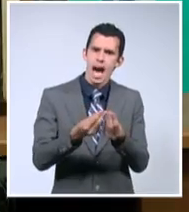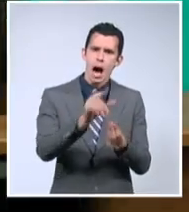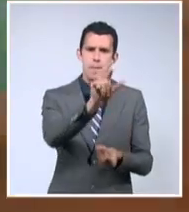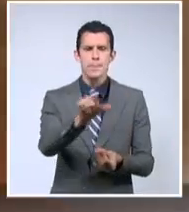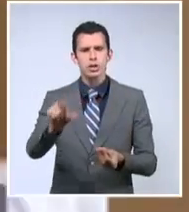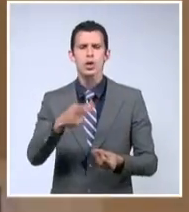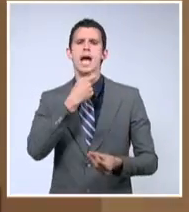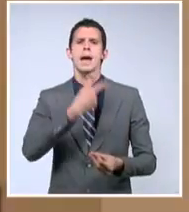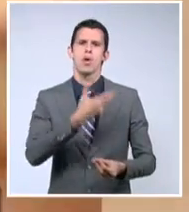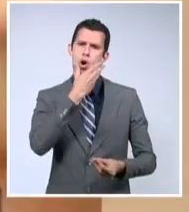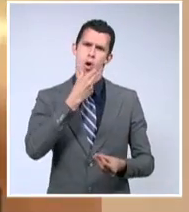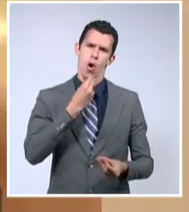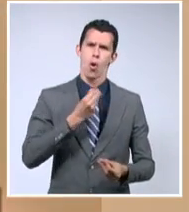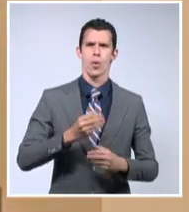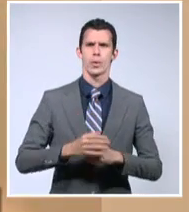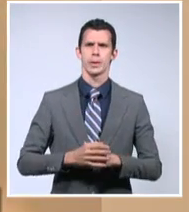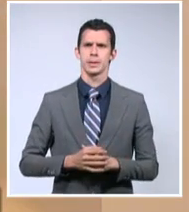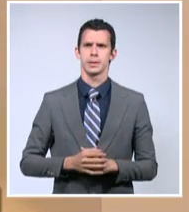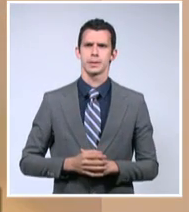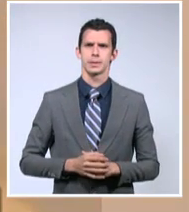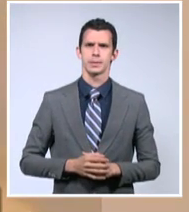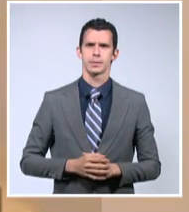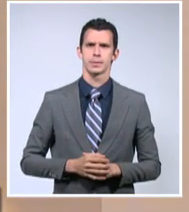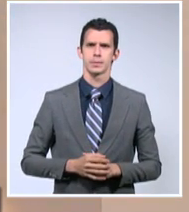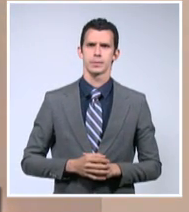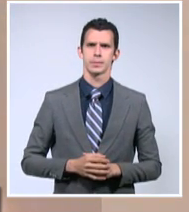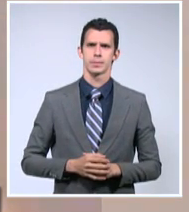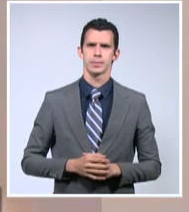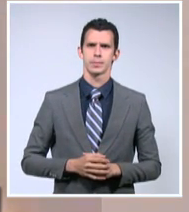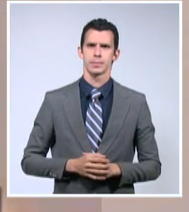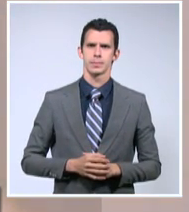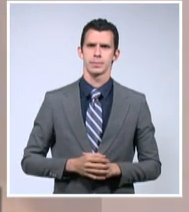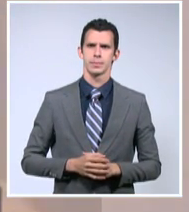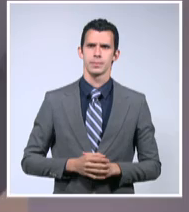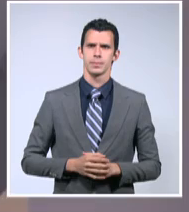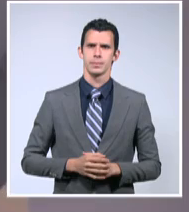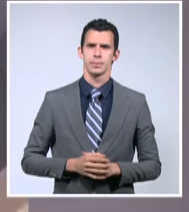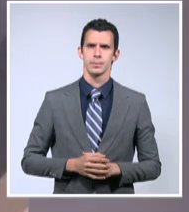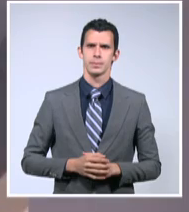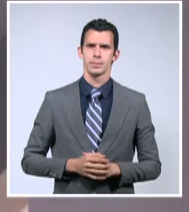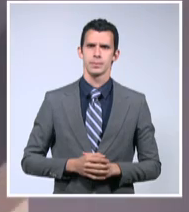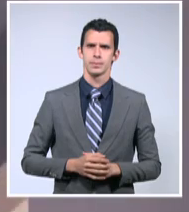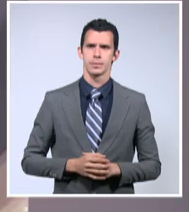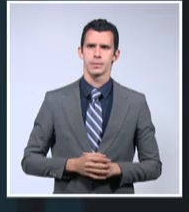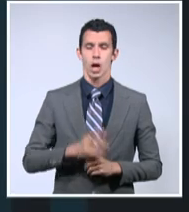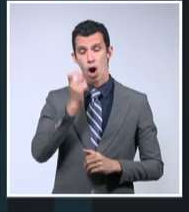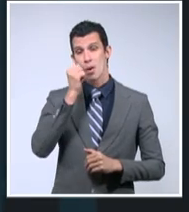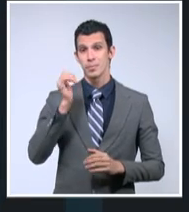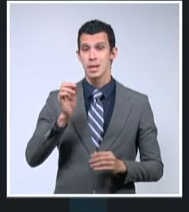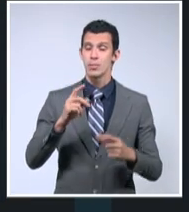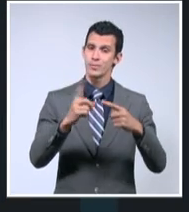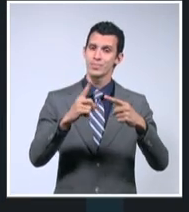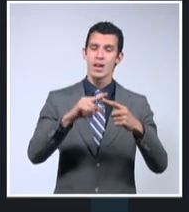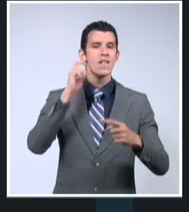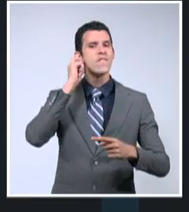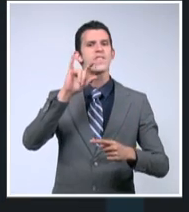jóvenes. Existen evidencias del propósito de Jorge Luis Fernández Figueras para influir en acciones del